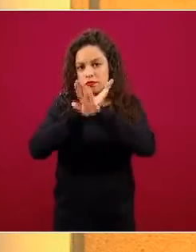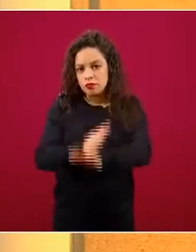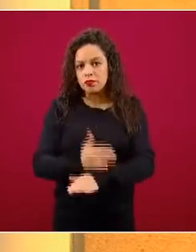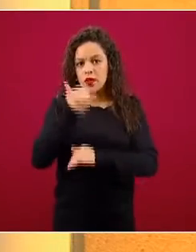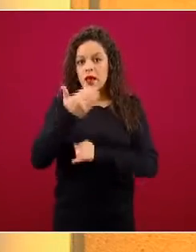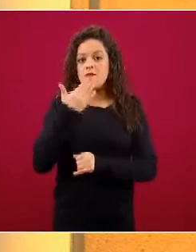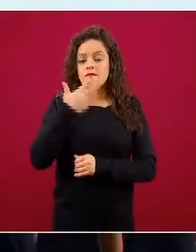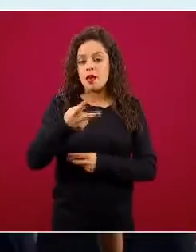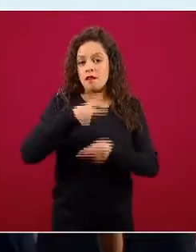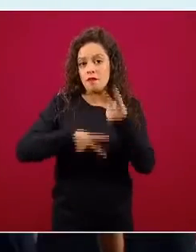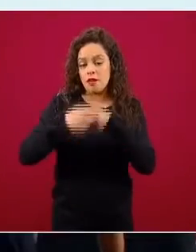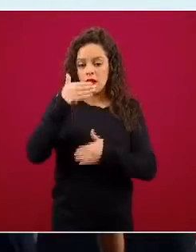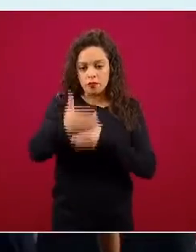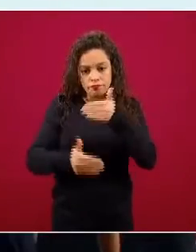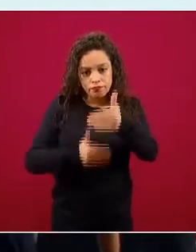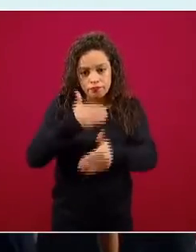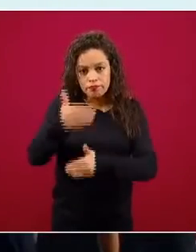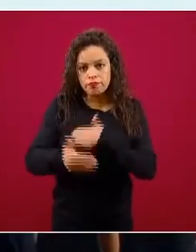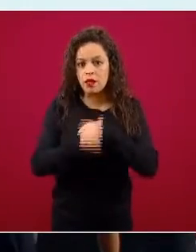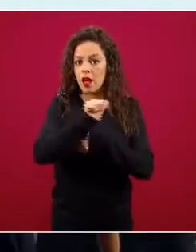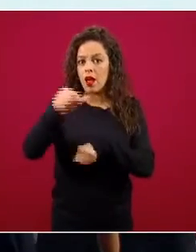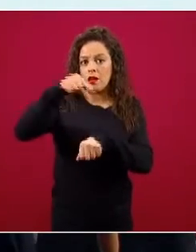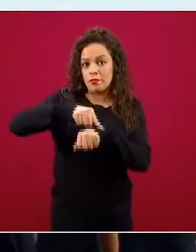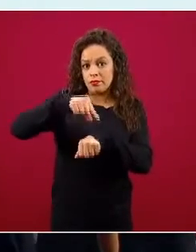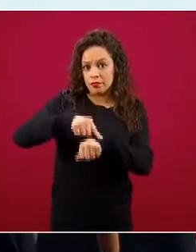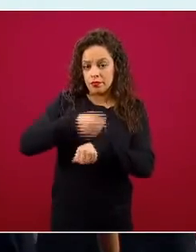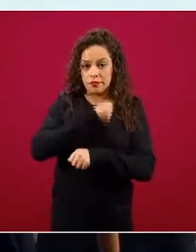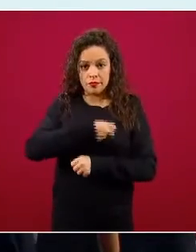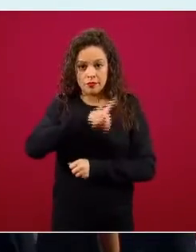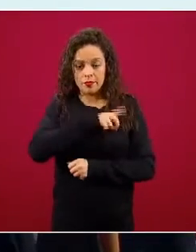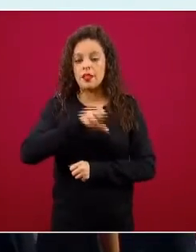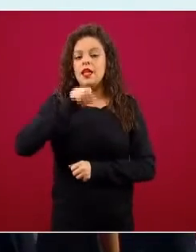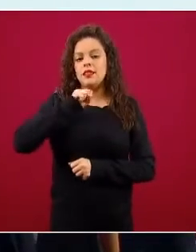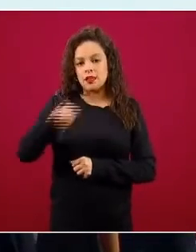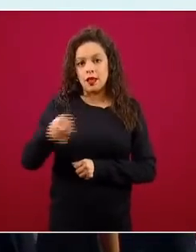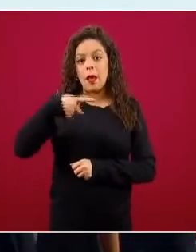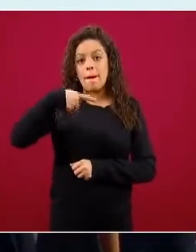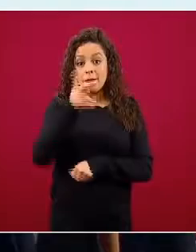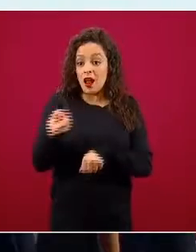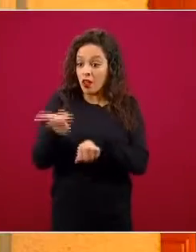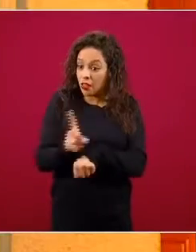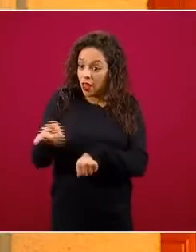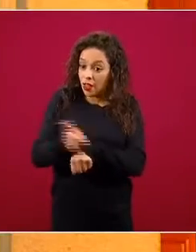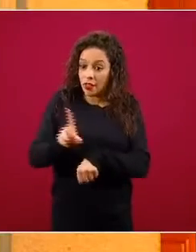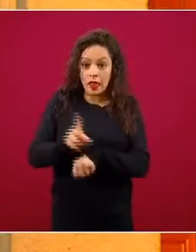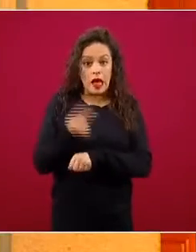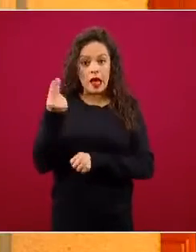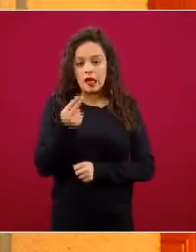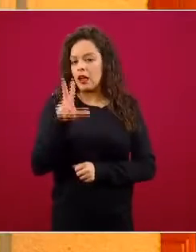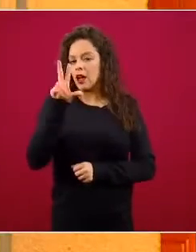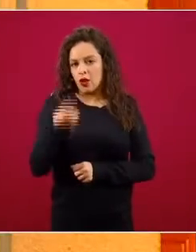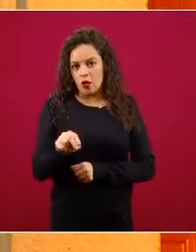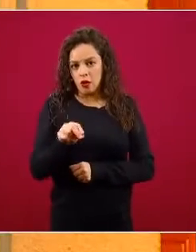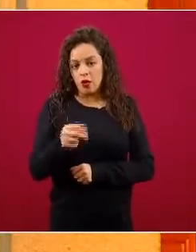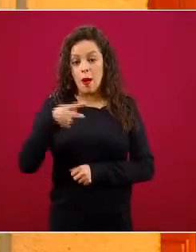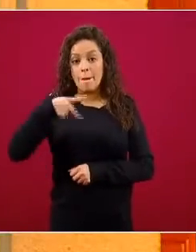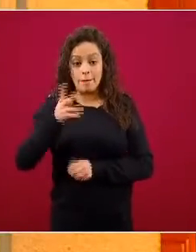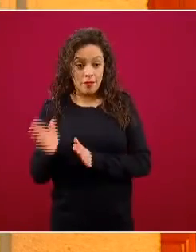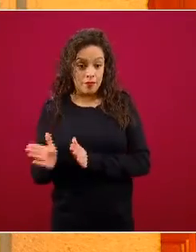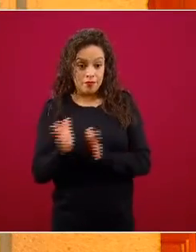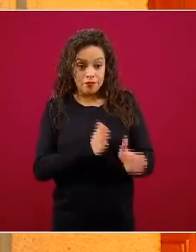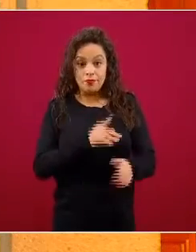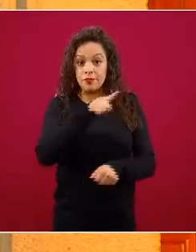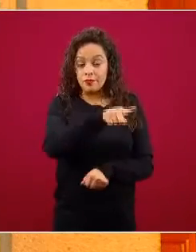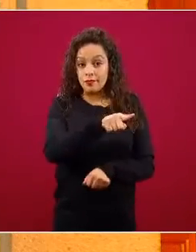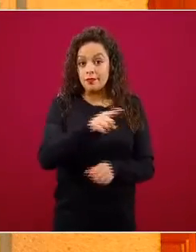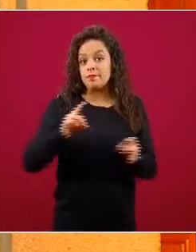salud? Sí, pero no se necesita día con día con día. Como sí se necesita, por ejemplo, la ocurrencia de casos